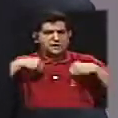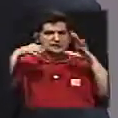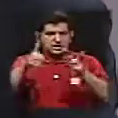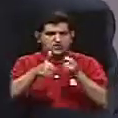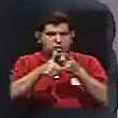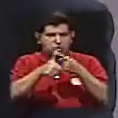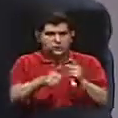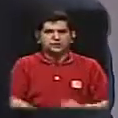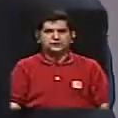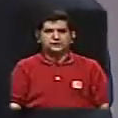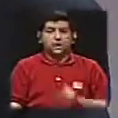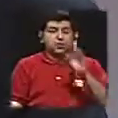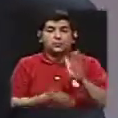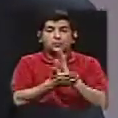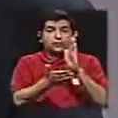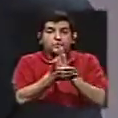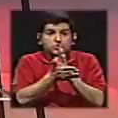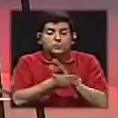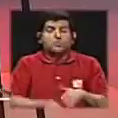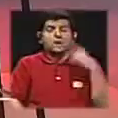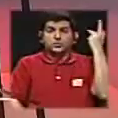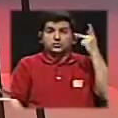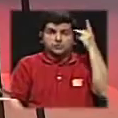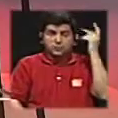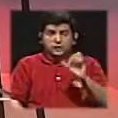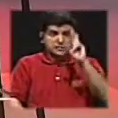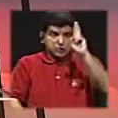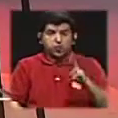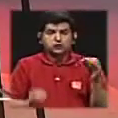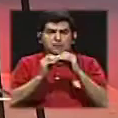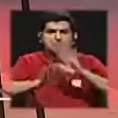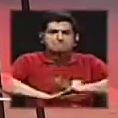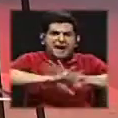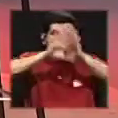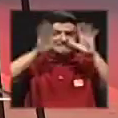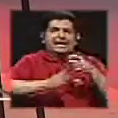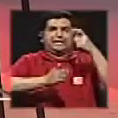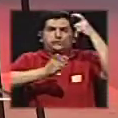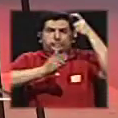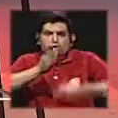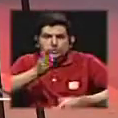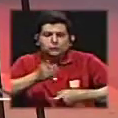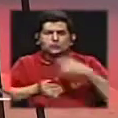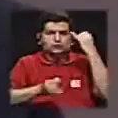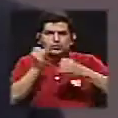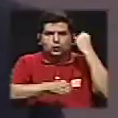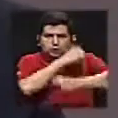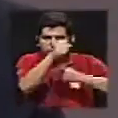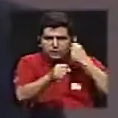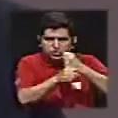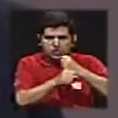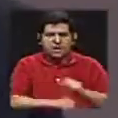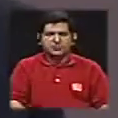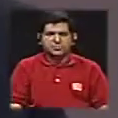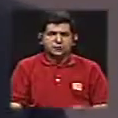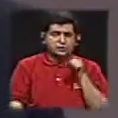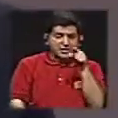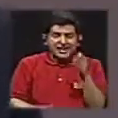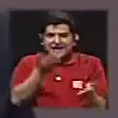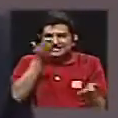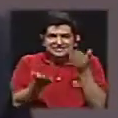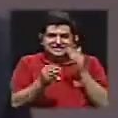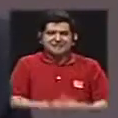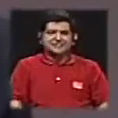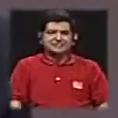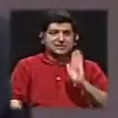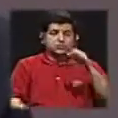inicial, fue uno de los documentos políticos en Costa Rica más claros y contundentes en los últimos años, sí. Y que incluso ese habría sido